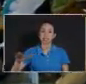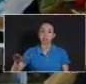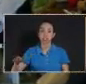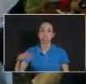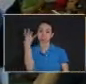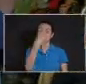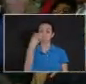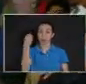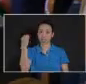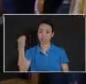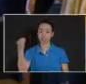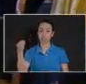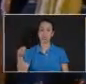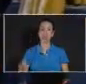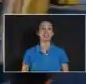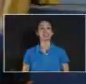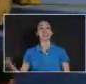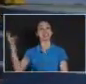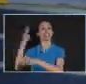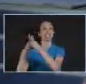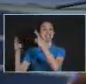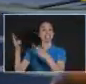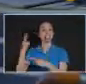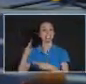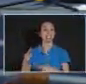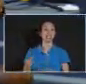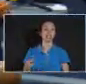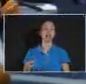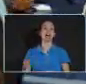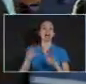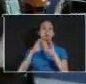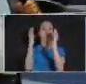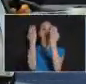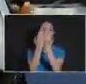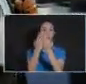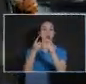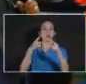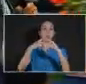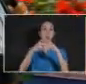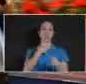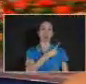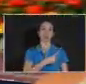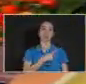mundo por su deseo de venganza. Entonces